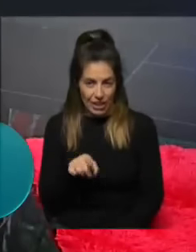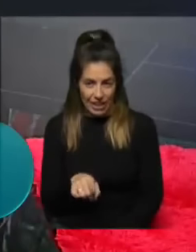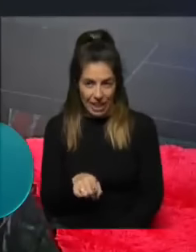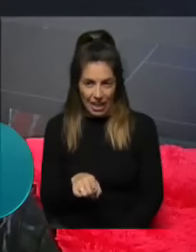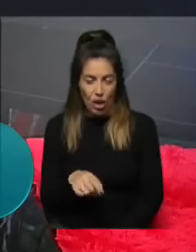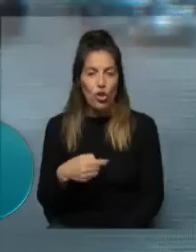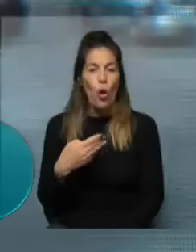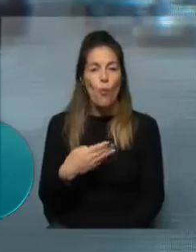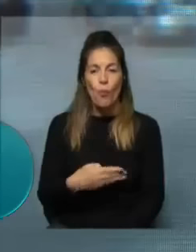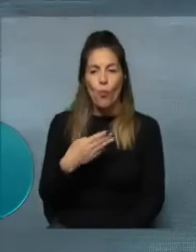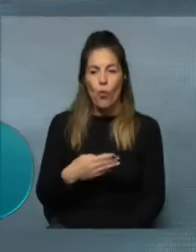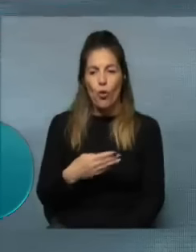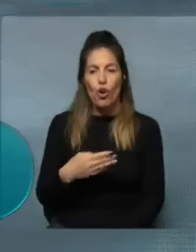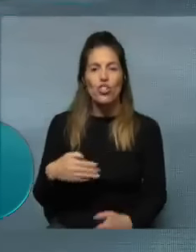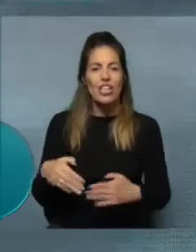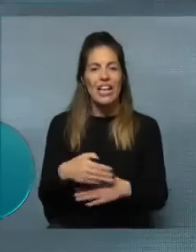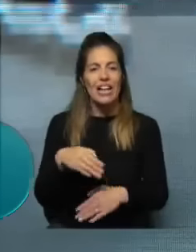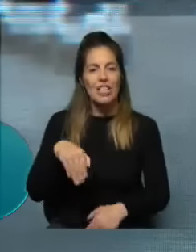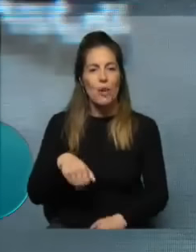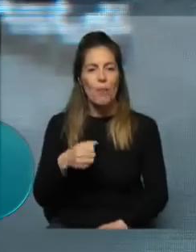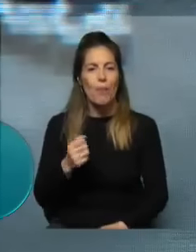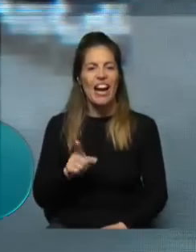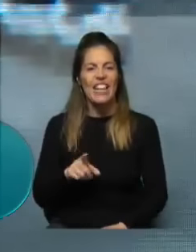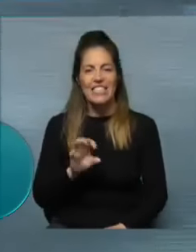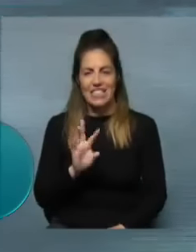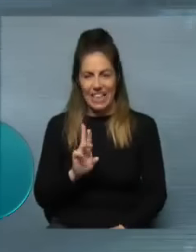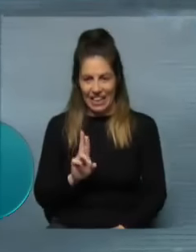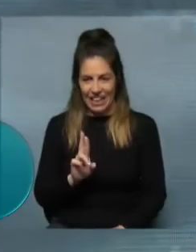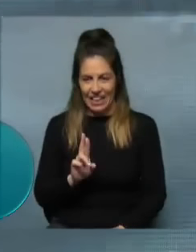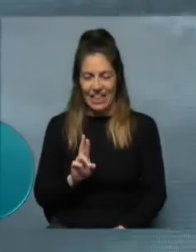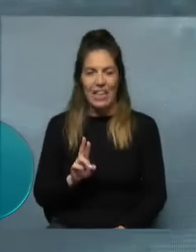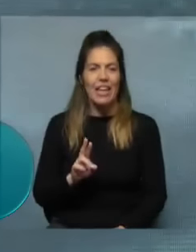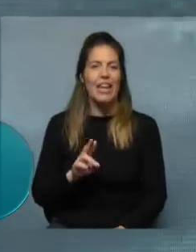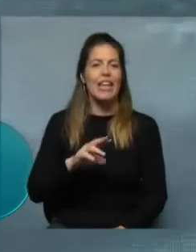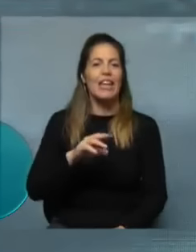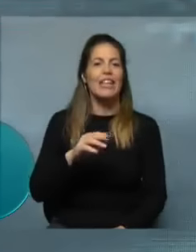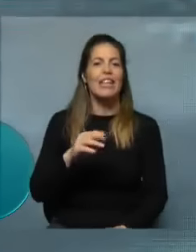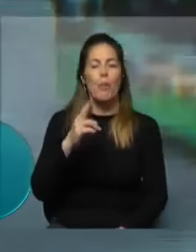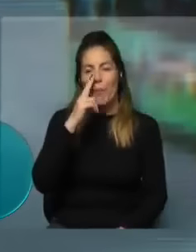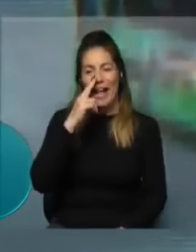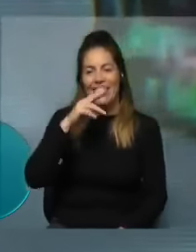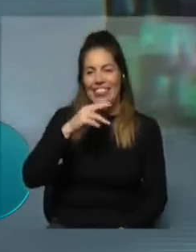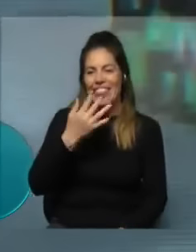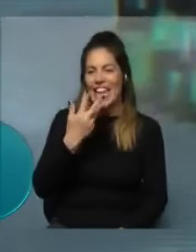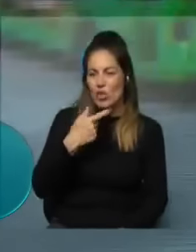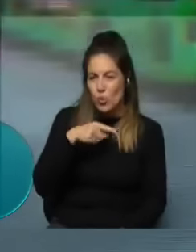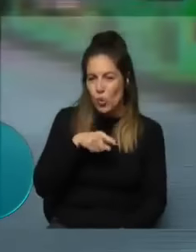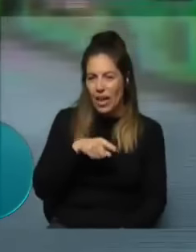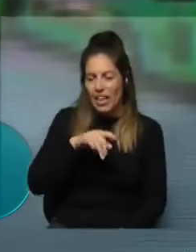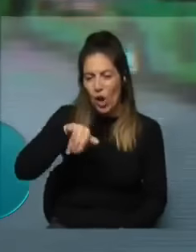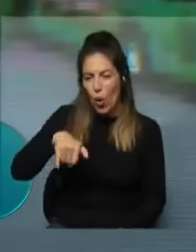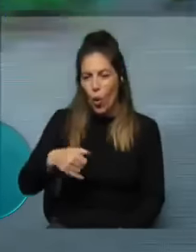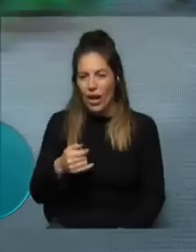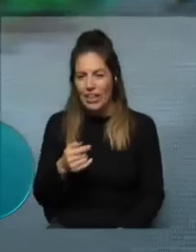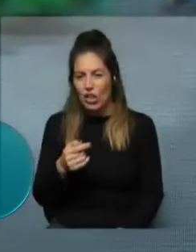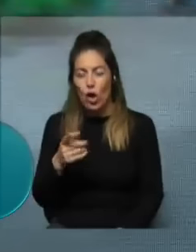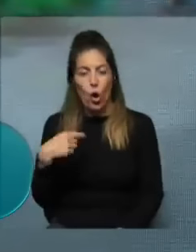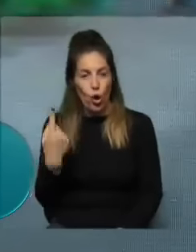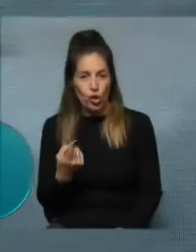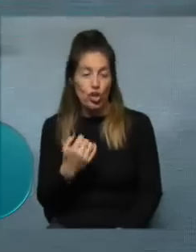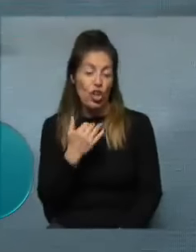Burgues y la calle Majestad, o Majestad, no sé bien cómo es. Y Pan de Azúcar y Juanico, que no me acuerdo si se lo había llegado a